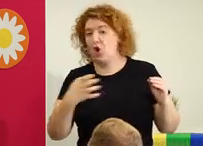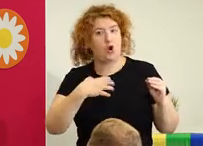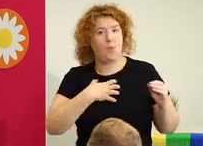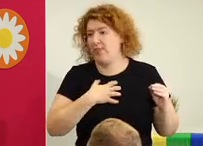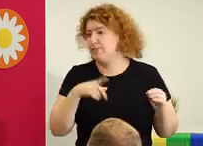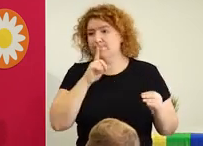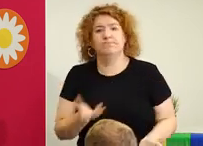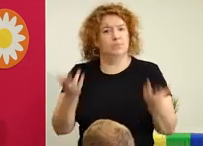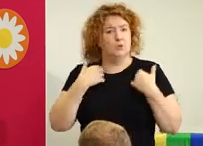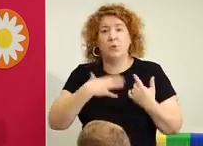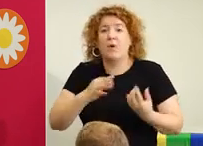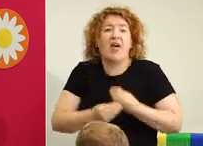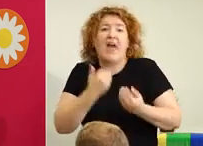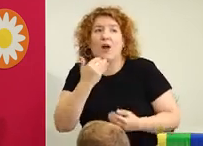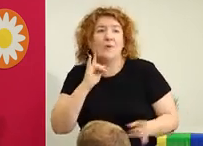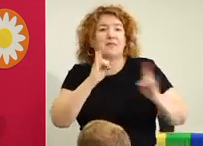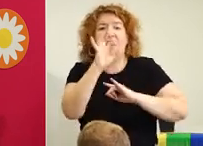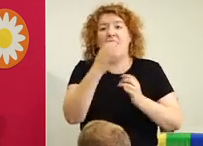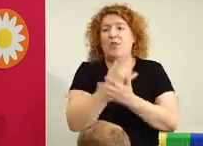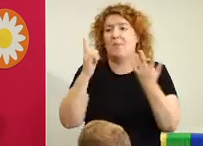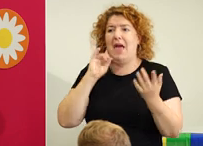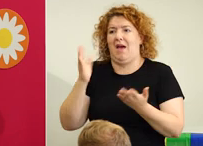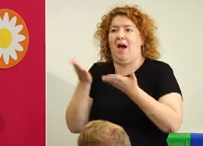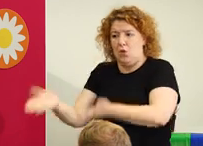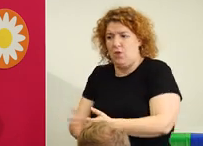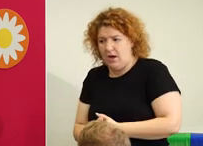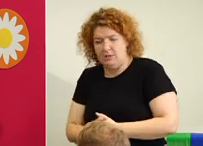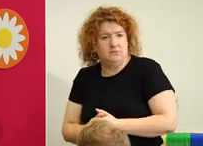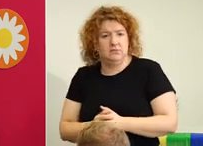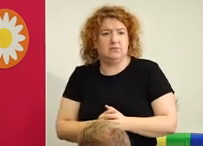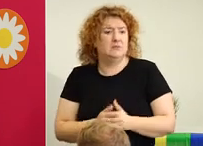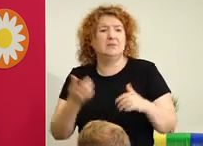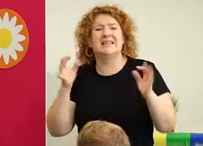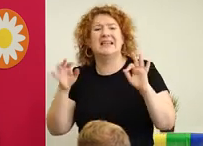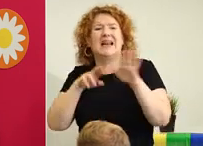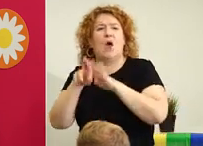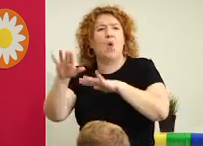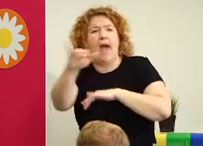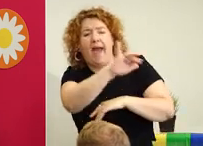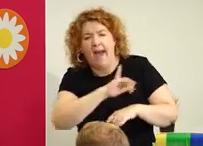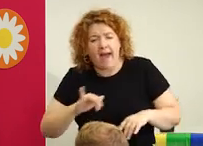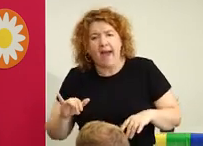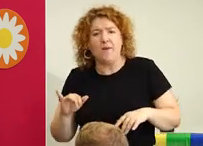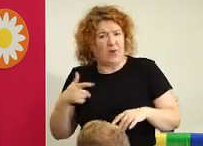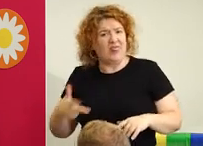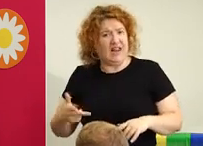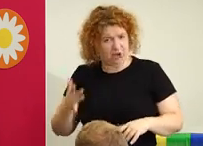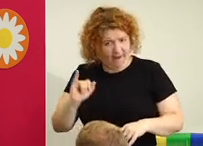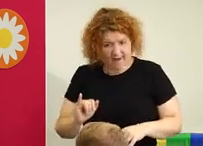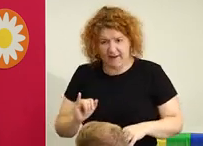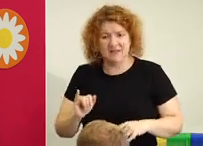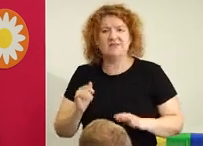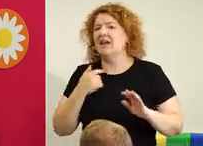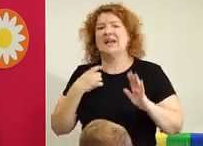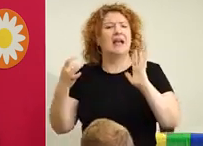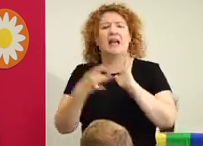algo, al menos llamar al 016 para ayudar a esas mujeres a acudir a los recursos especializados a los que tienen derecho. No es